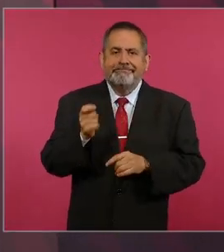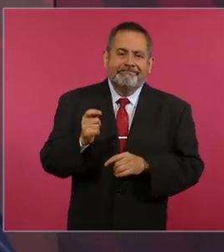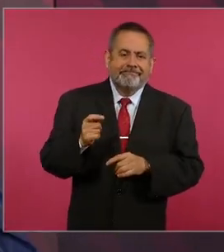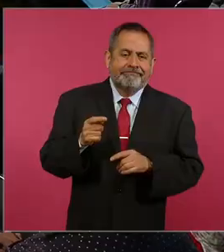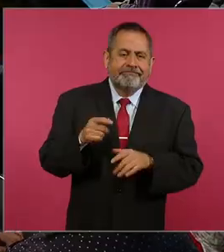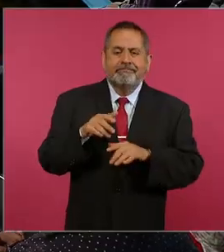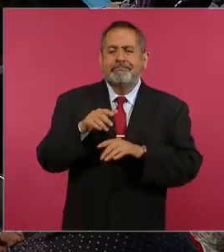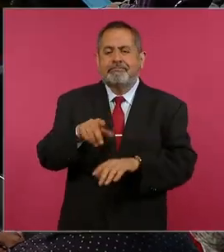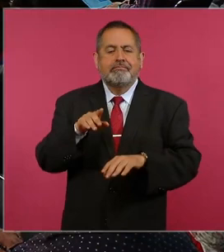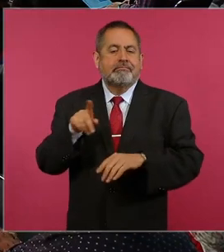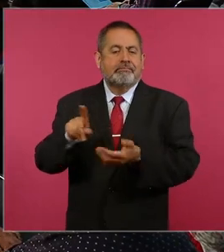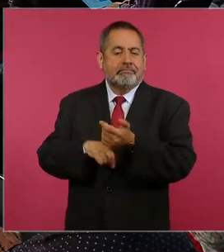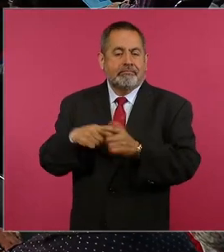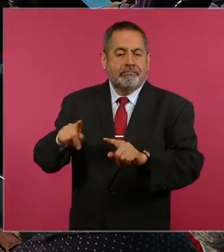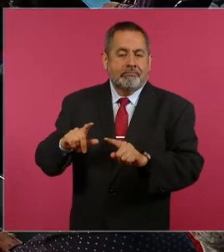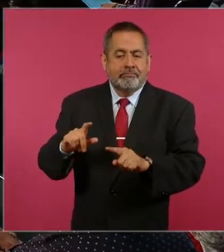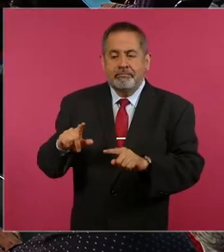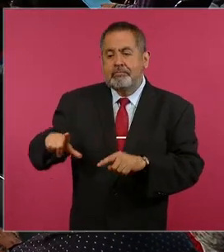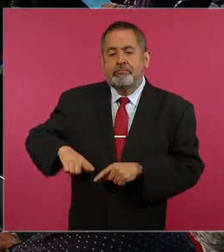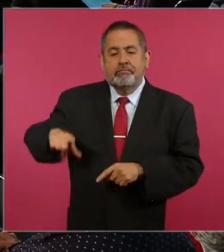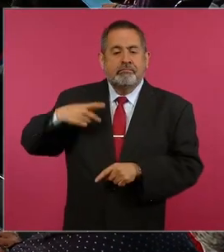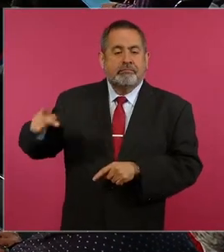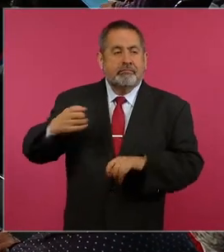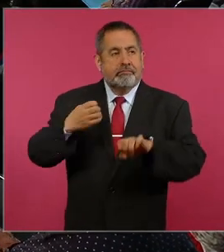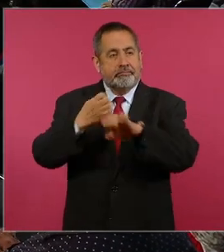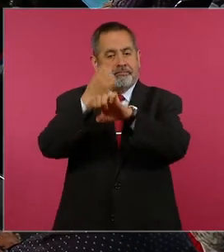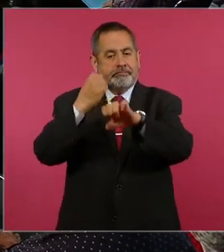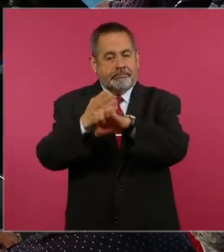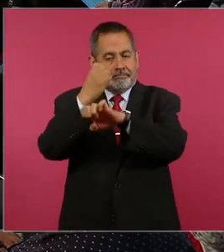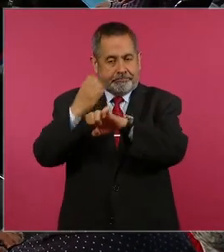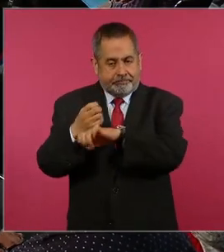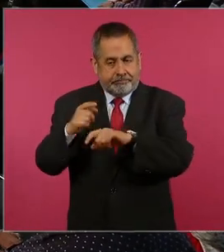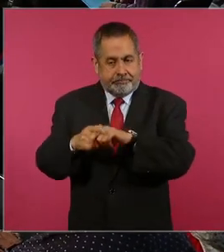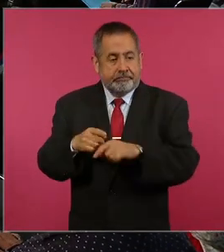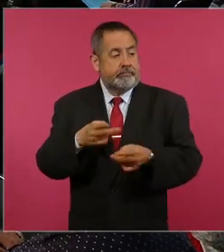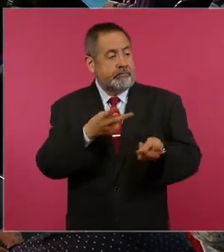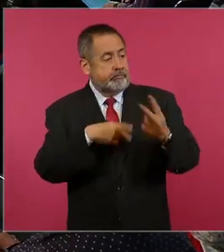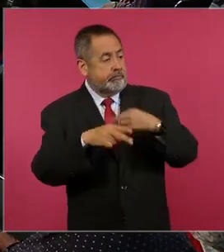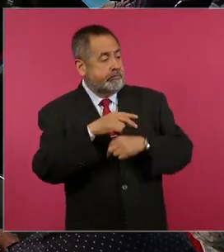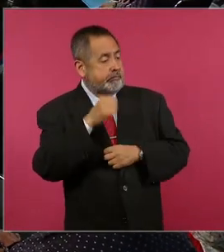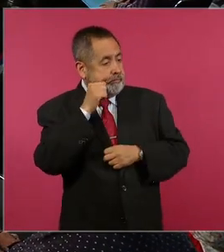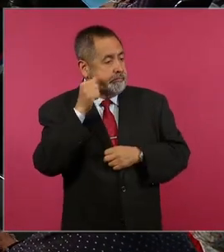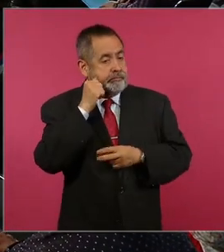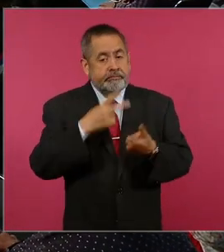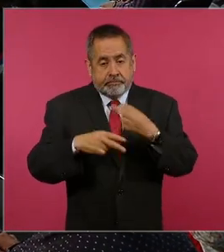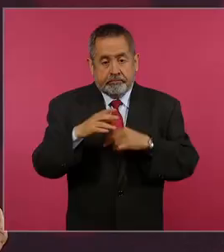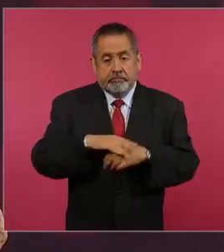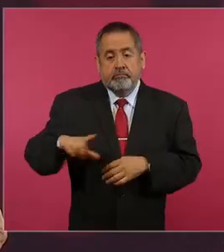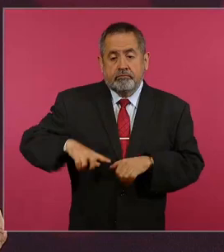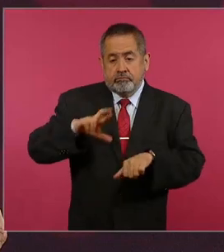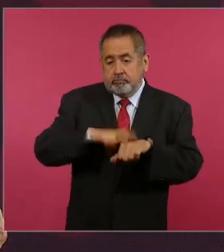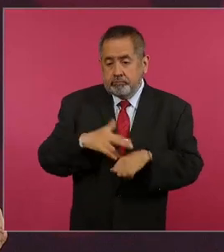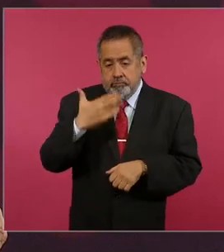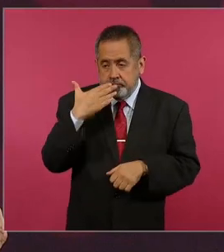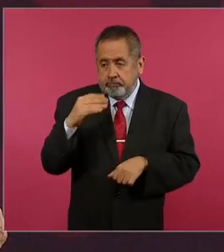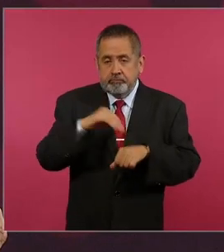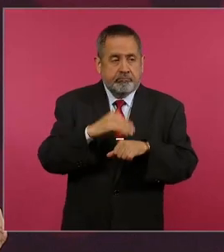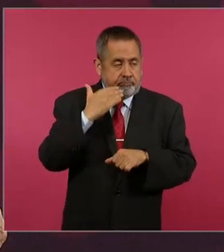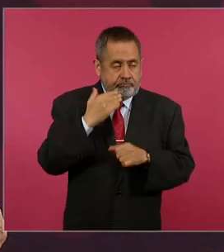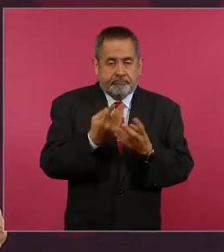que tienen que ver también con los gobiernos estatales y estuvieron con nosotros los gobernadores que se portaron muy bien